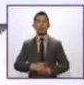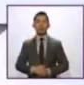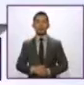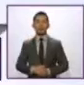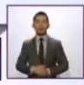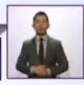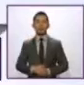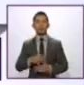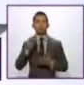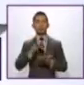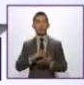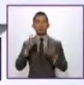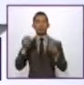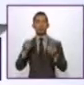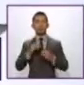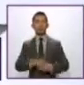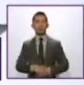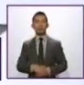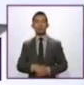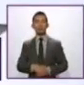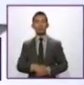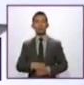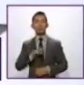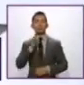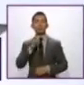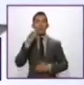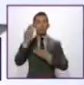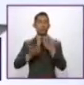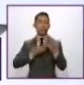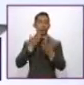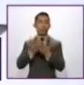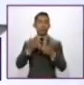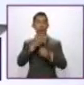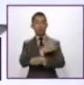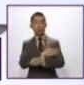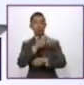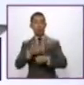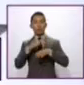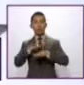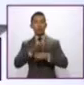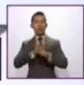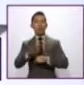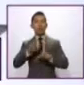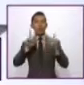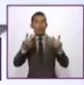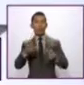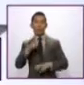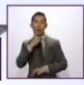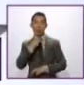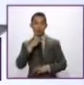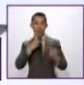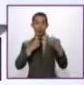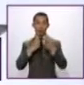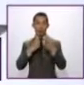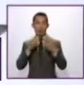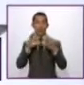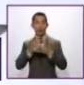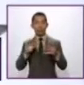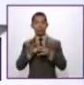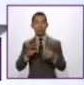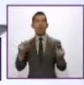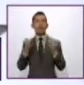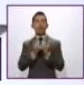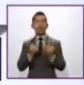gracias. Abonando un poco a la propuesta que han introducido mis compañeros respecto al agua, además de ello, también